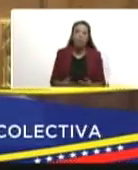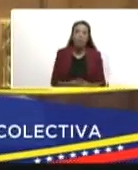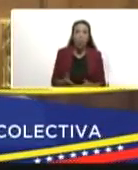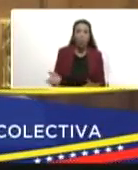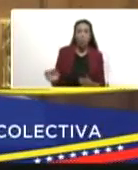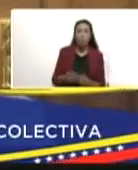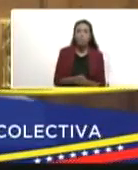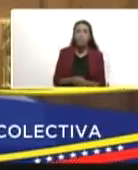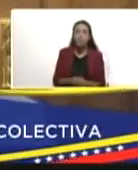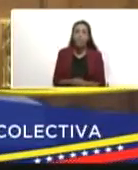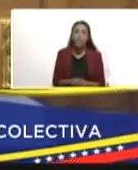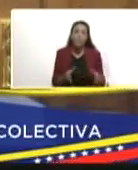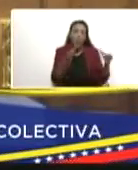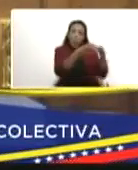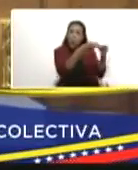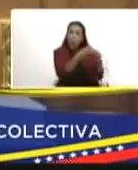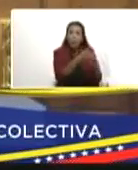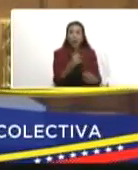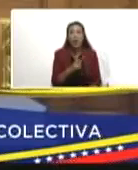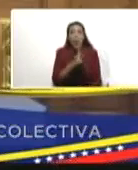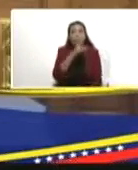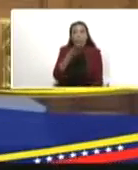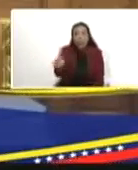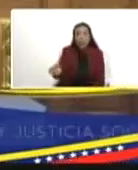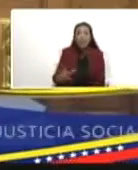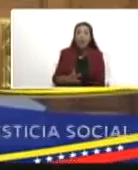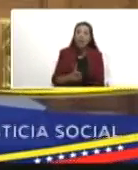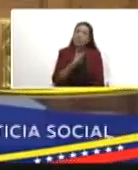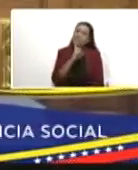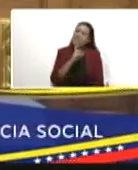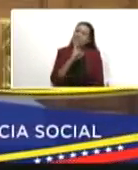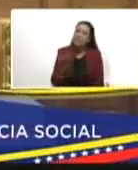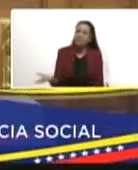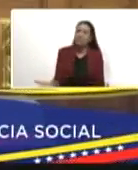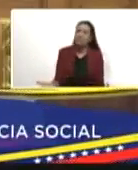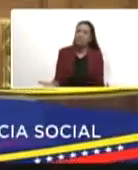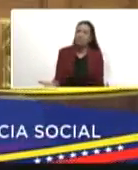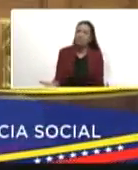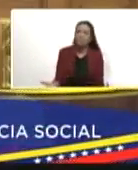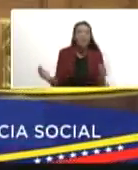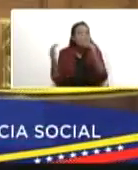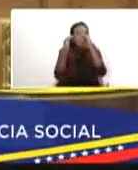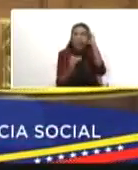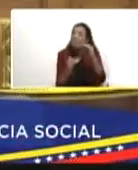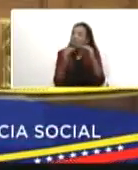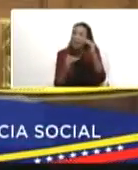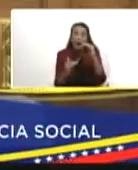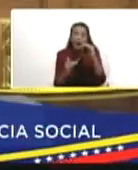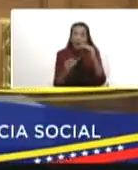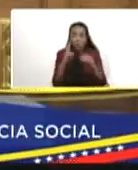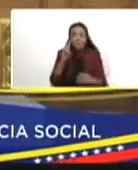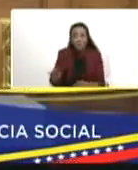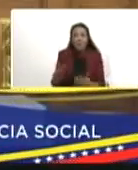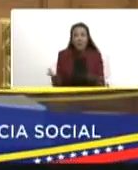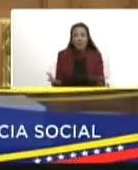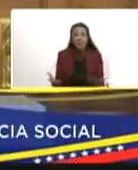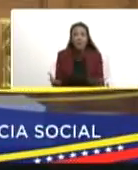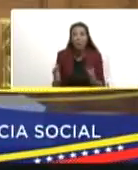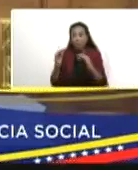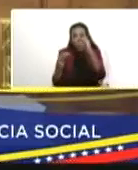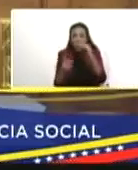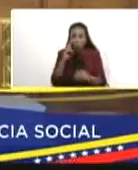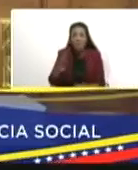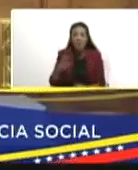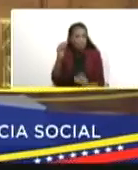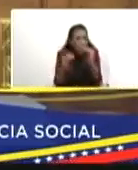antipática que es horrorosa es antipática la desigualdad y la vemos yo la